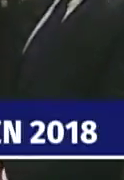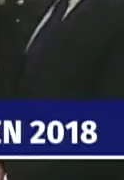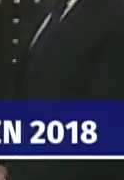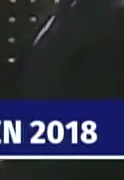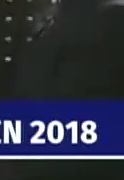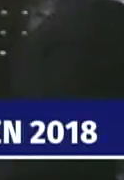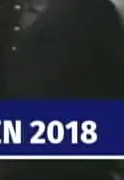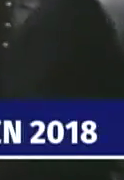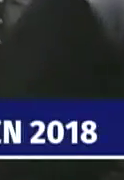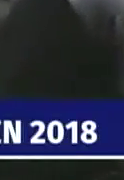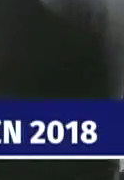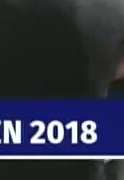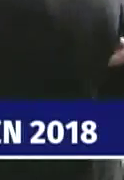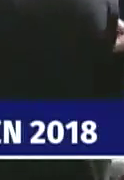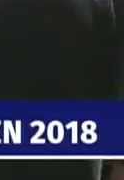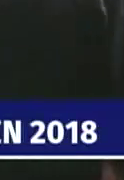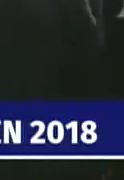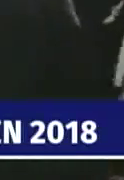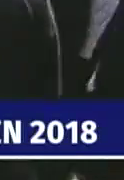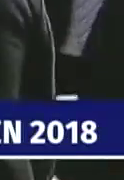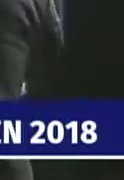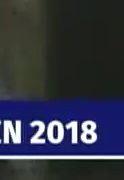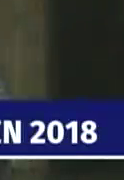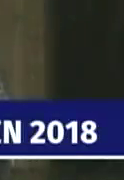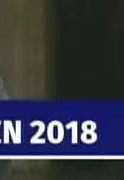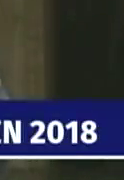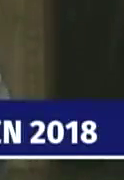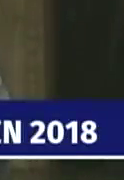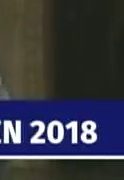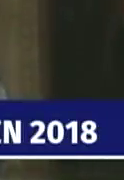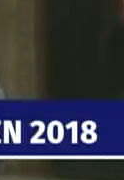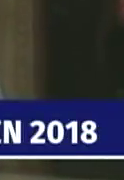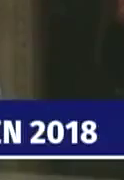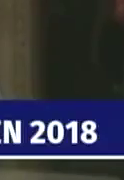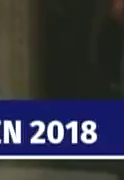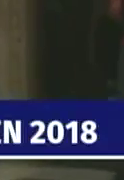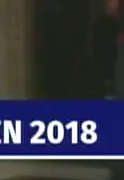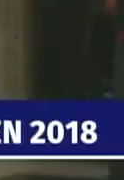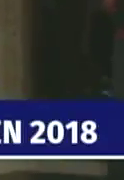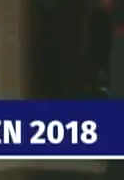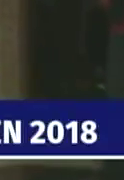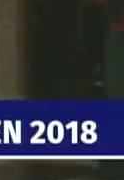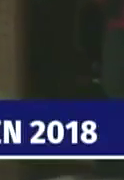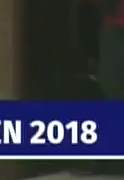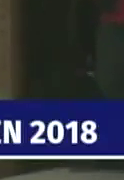estas imágenes que mostramos para ustedes a través de las pantallas,